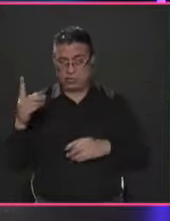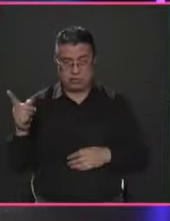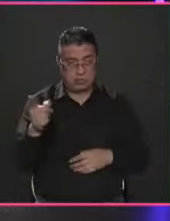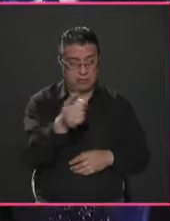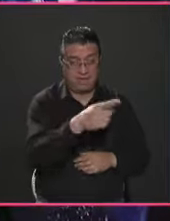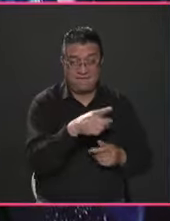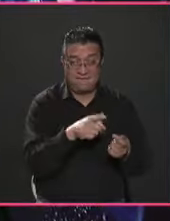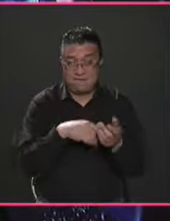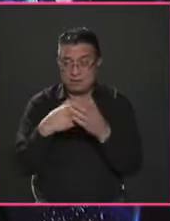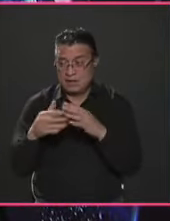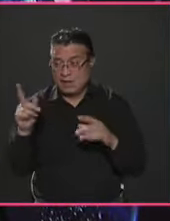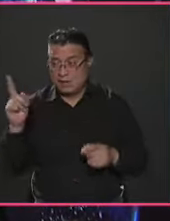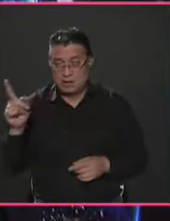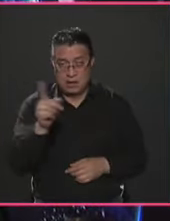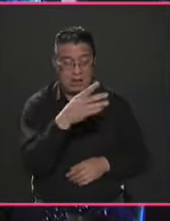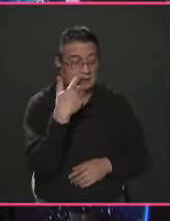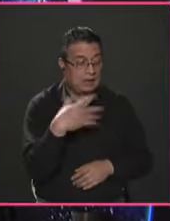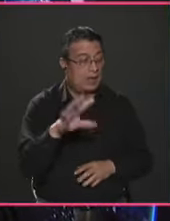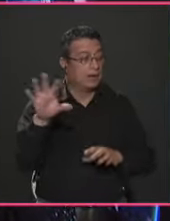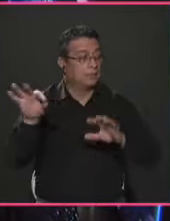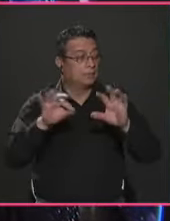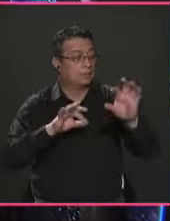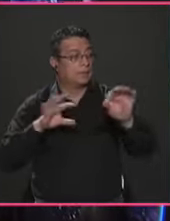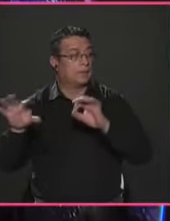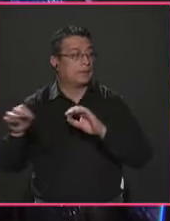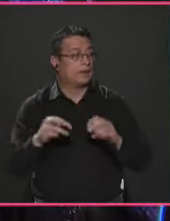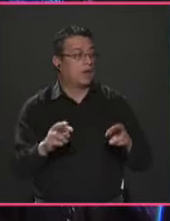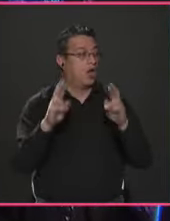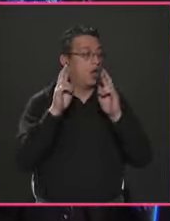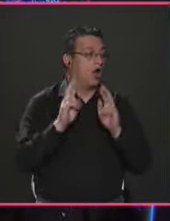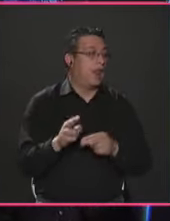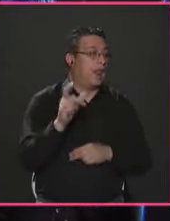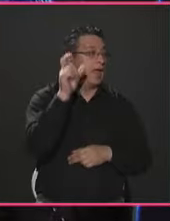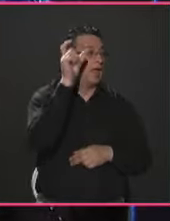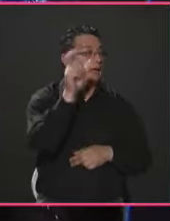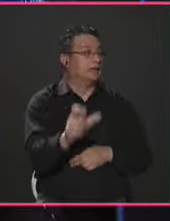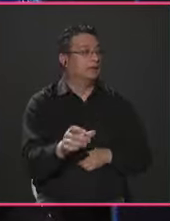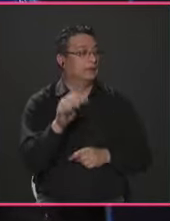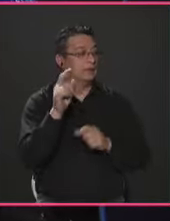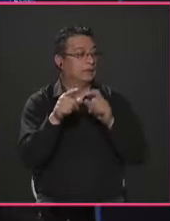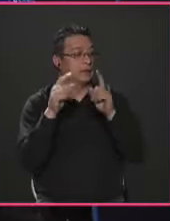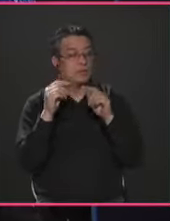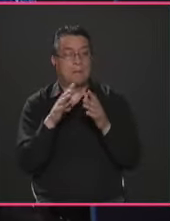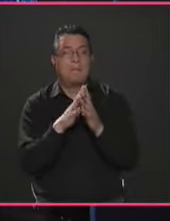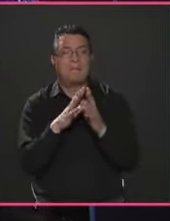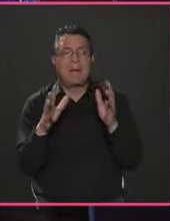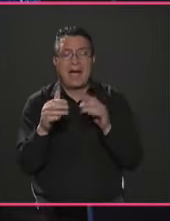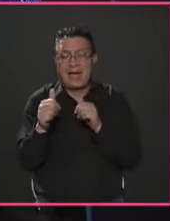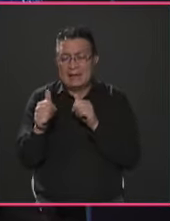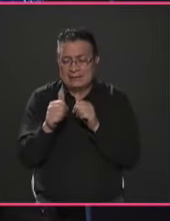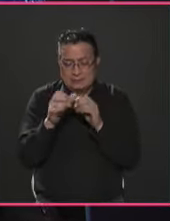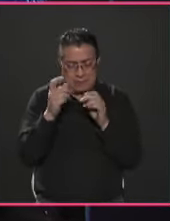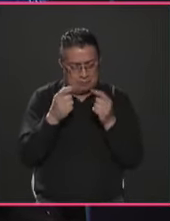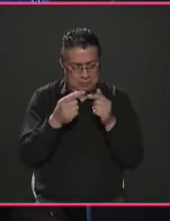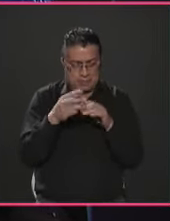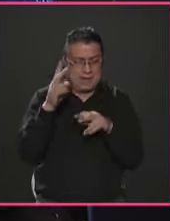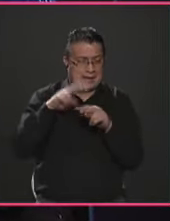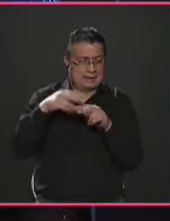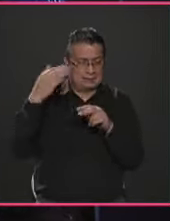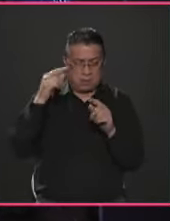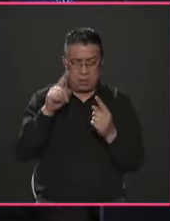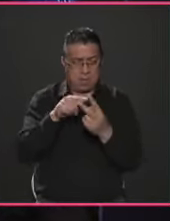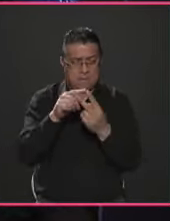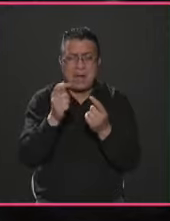familias fuimos a seleccionar Ojalá el individuo o o individua que fuera lo más cercano a esta ancestría promedio